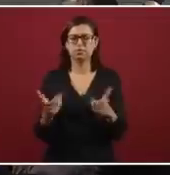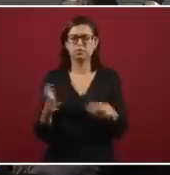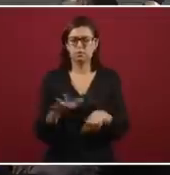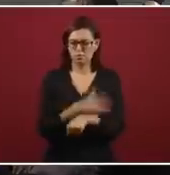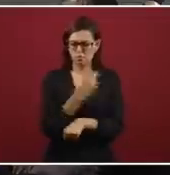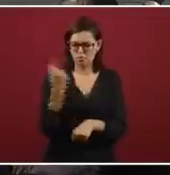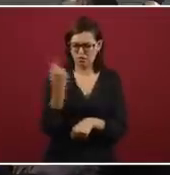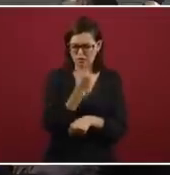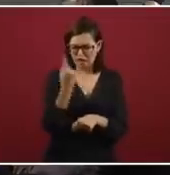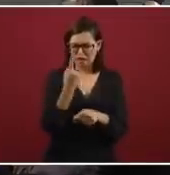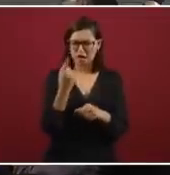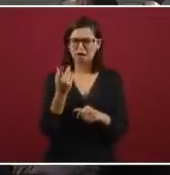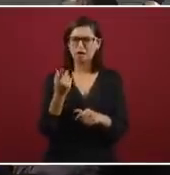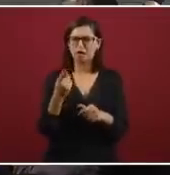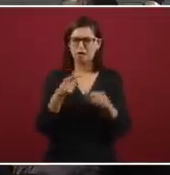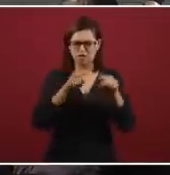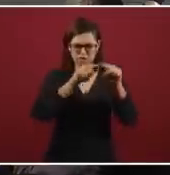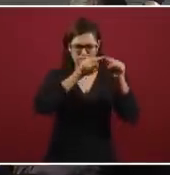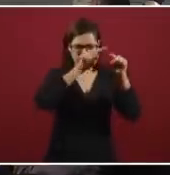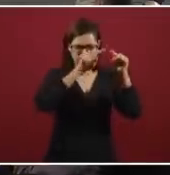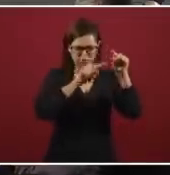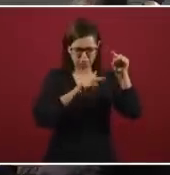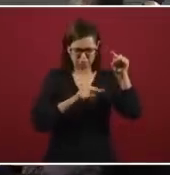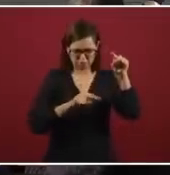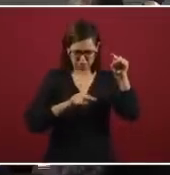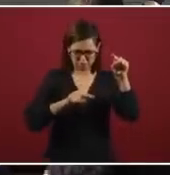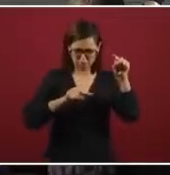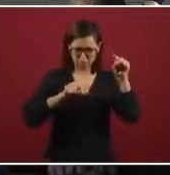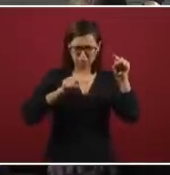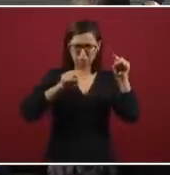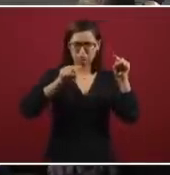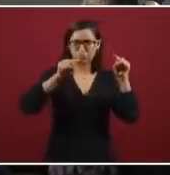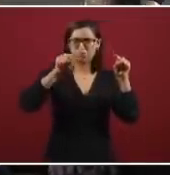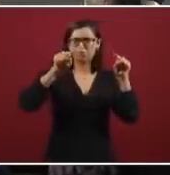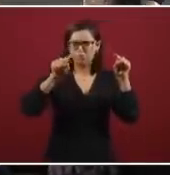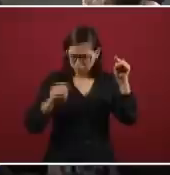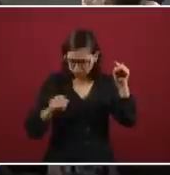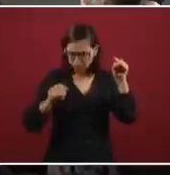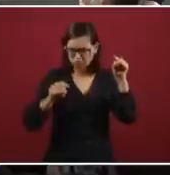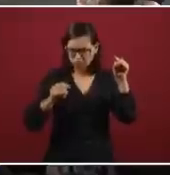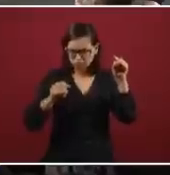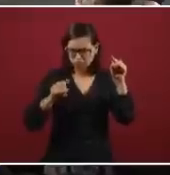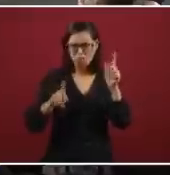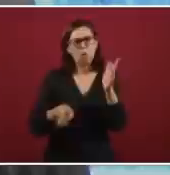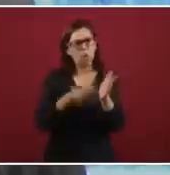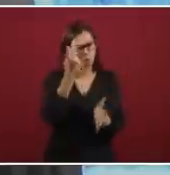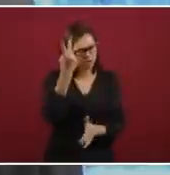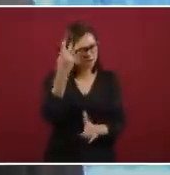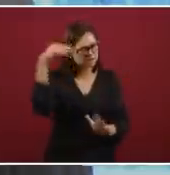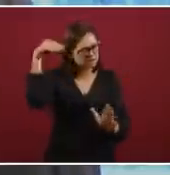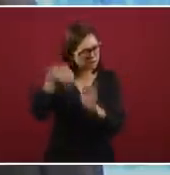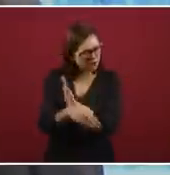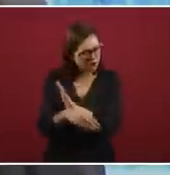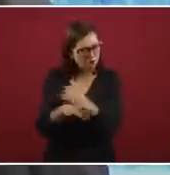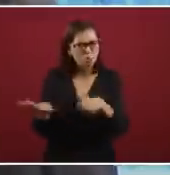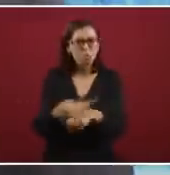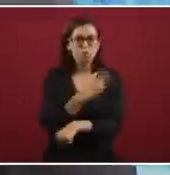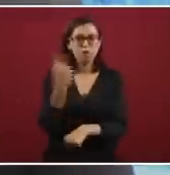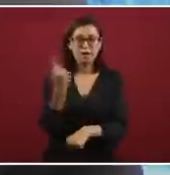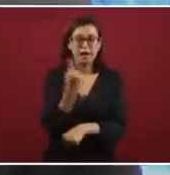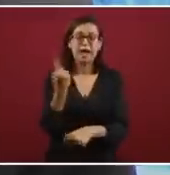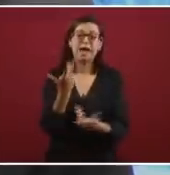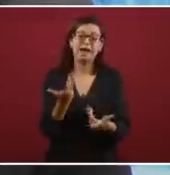se veía en la gráfica como un descenso de la producción se deriva de un libramiento que se va a hacer en estos